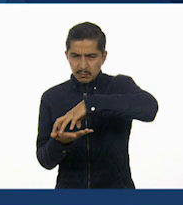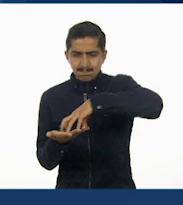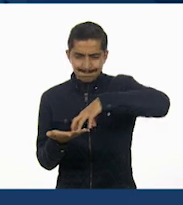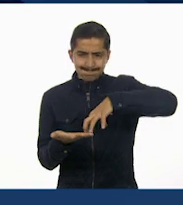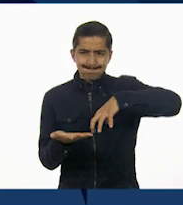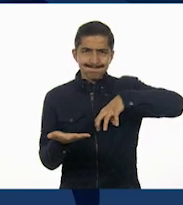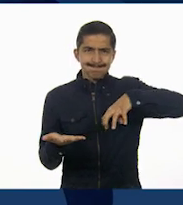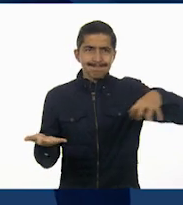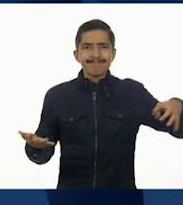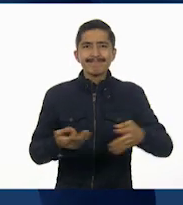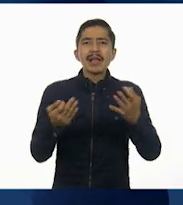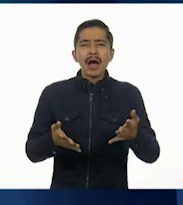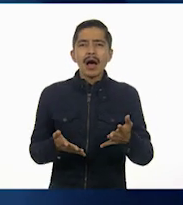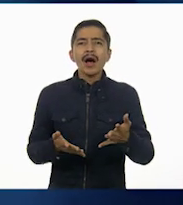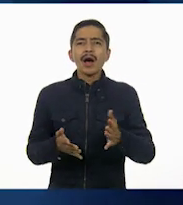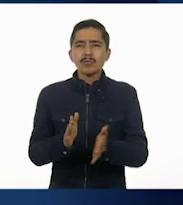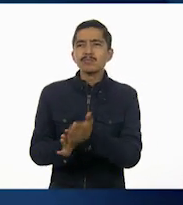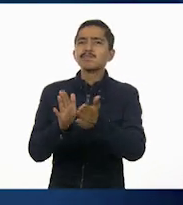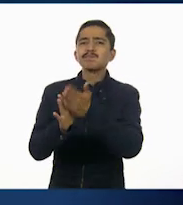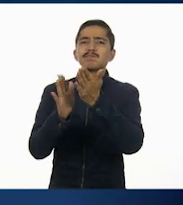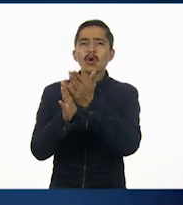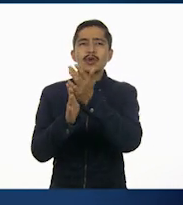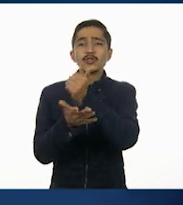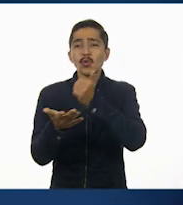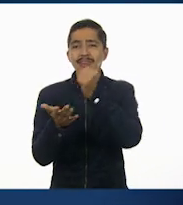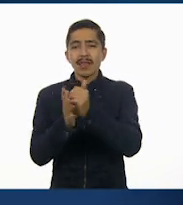se construirían las murallas de la ciudad.